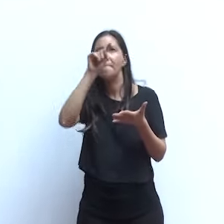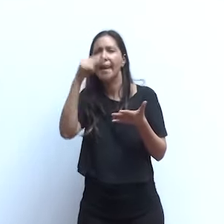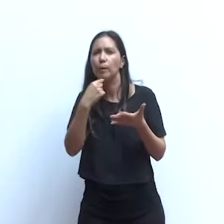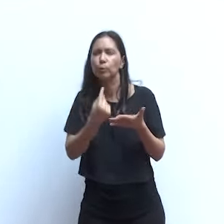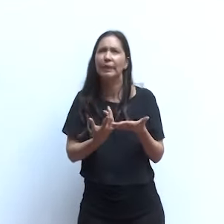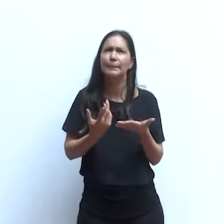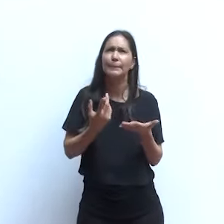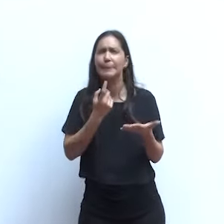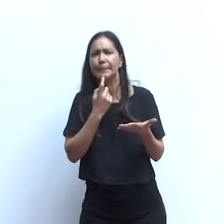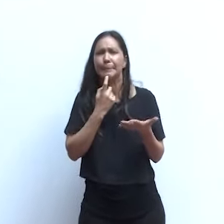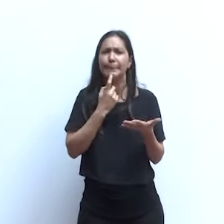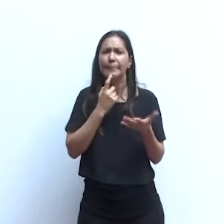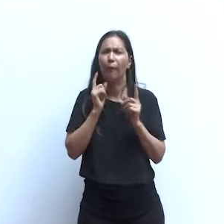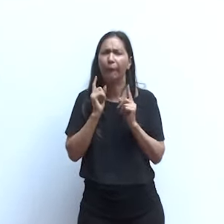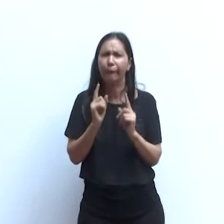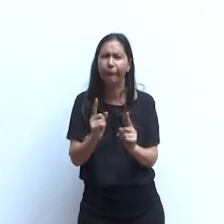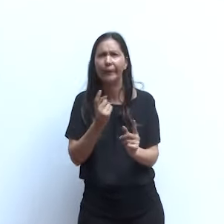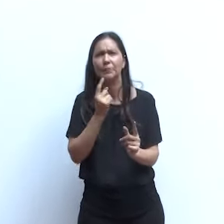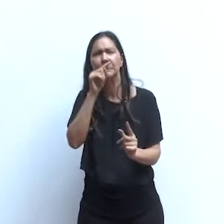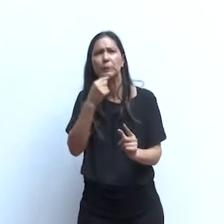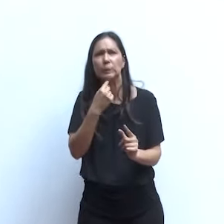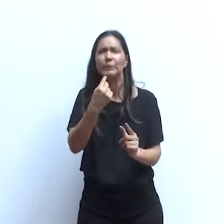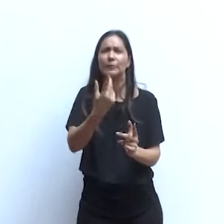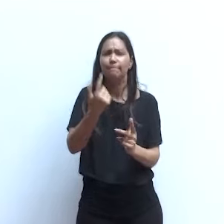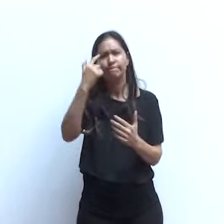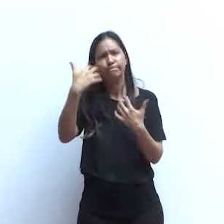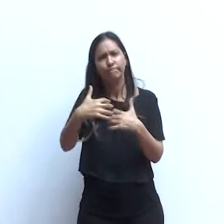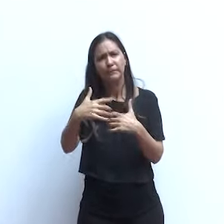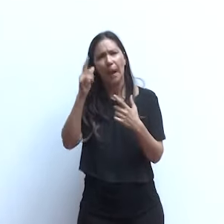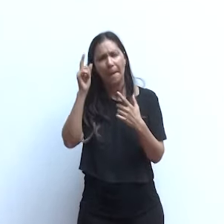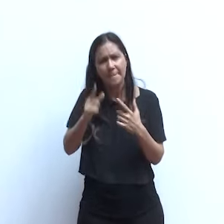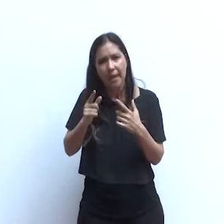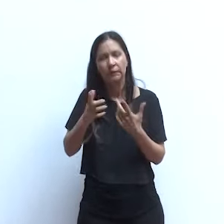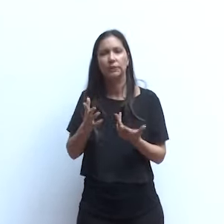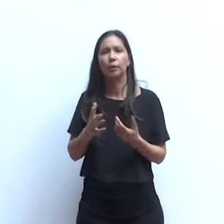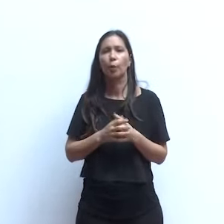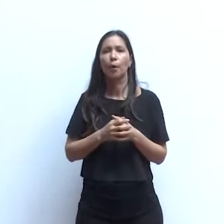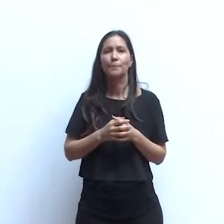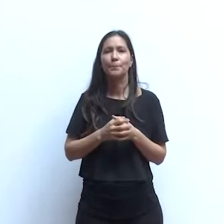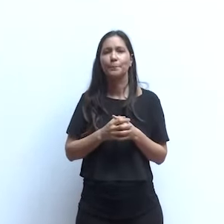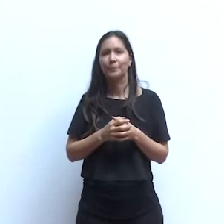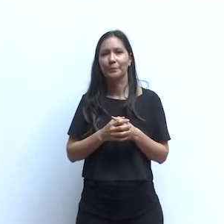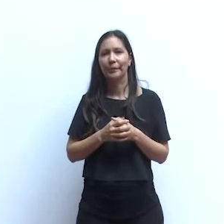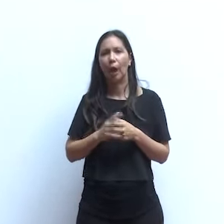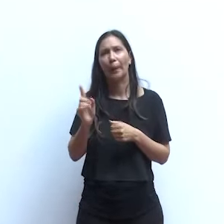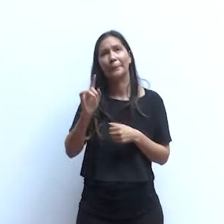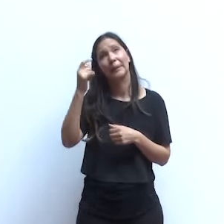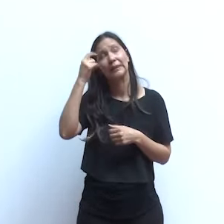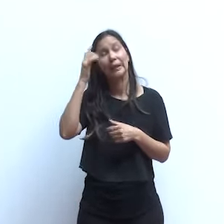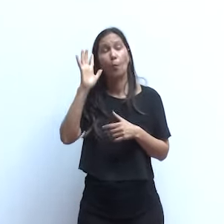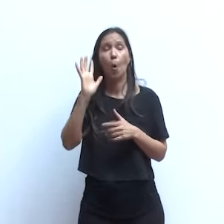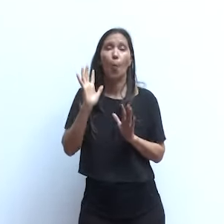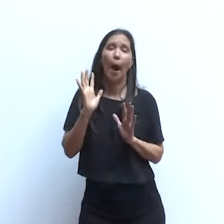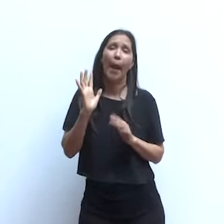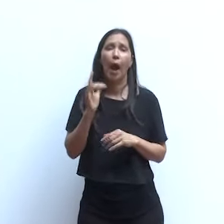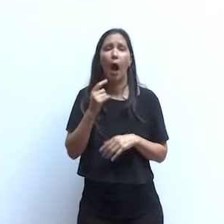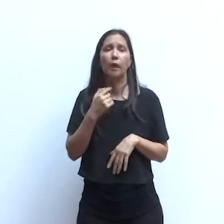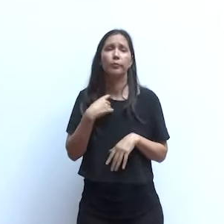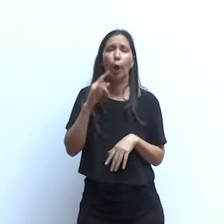no le terminan de cerrar también no O sea que que no piensa las cosas desde la comodidad de una